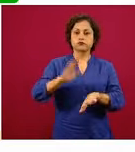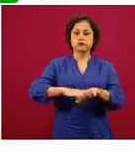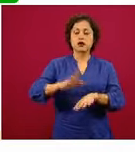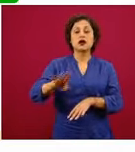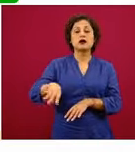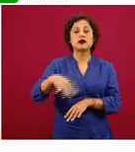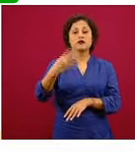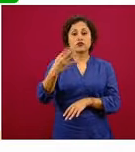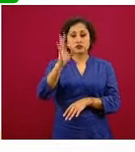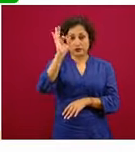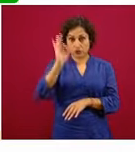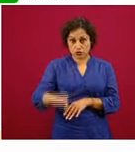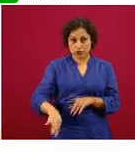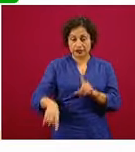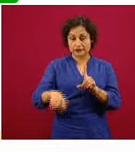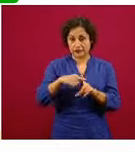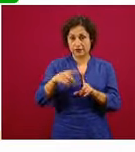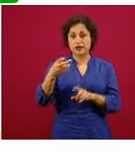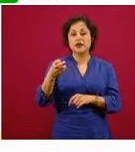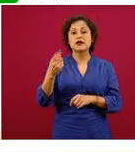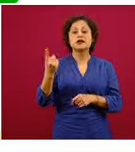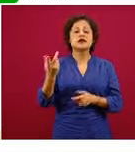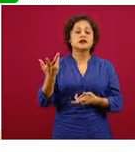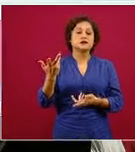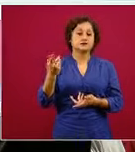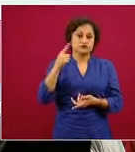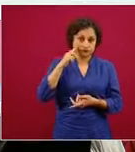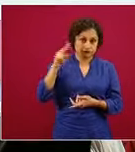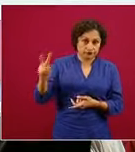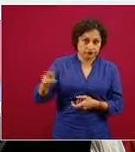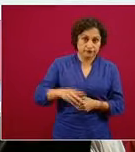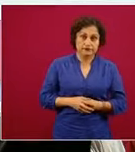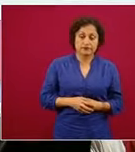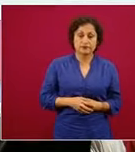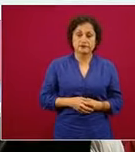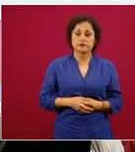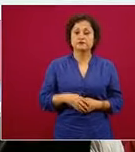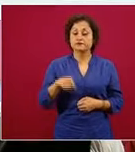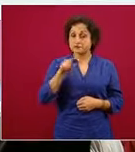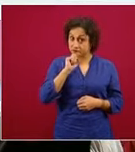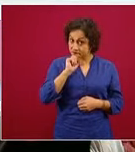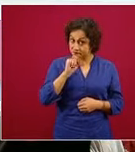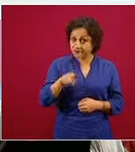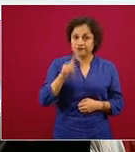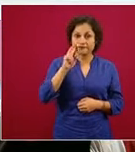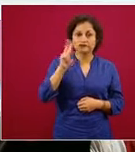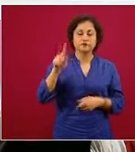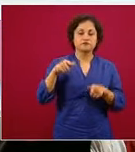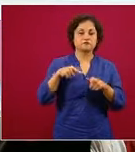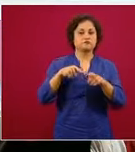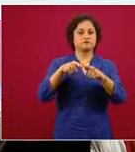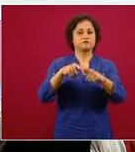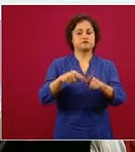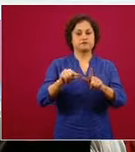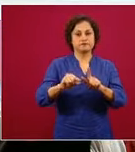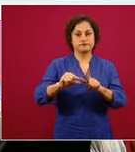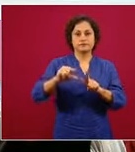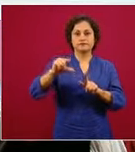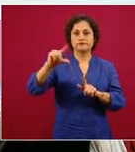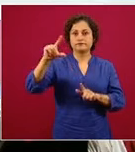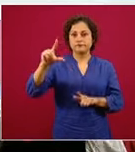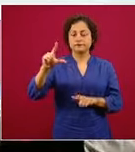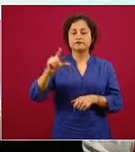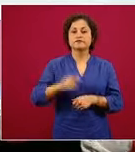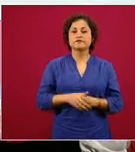las últimas 2 semanas del gráfico y mantienen también esta tendencia comparativa o similar a la de